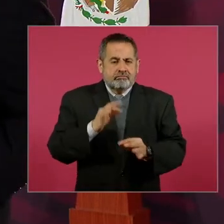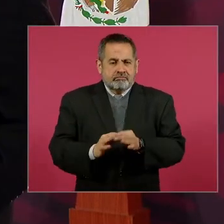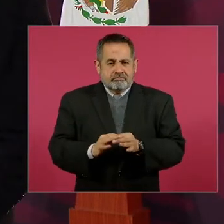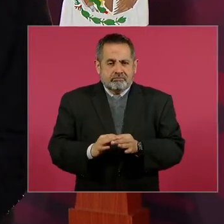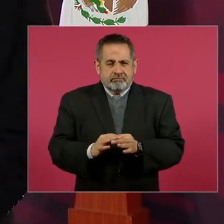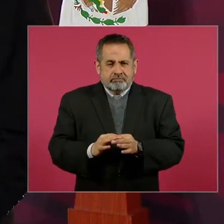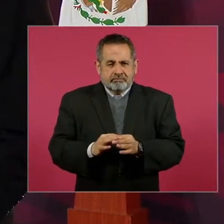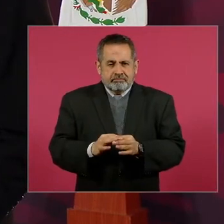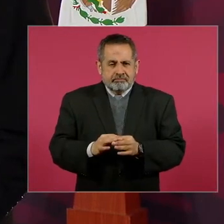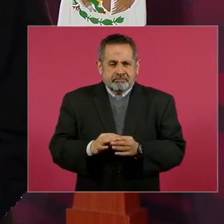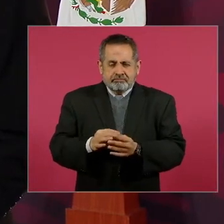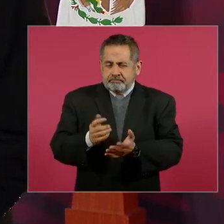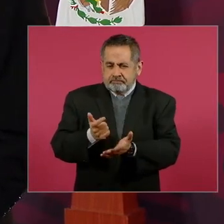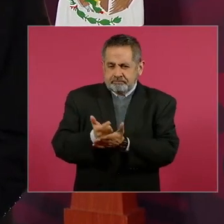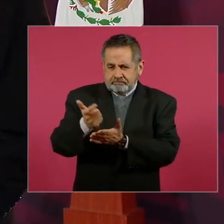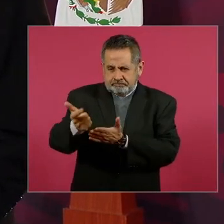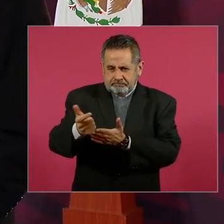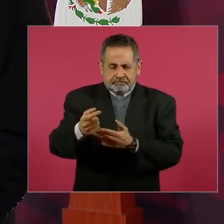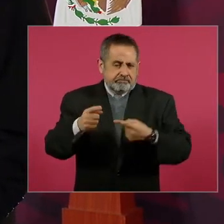primer pago,